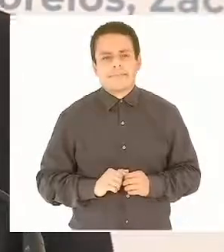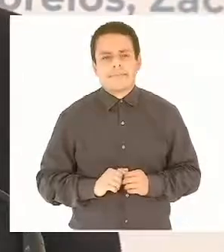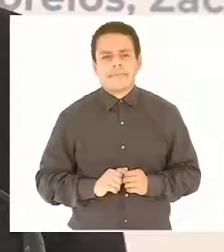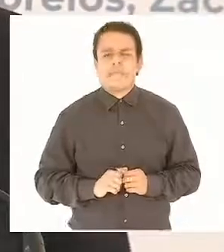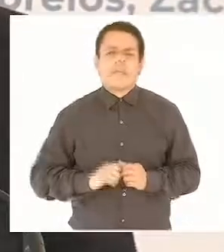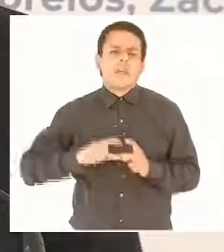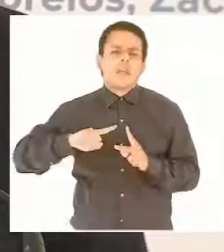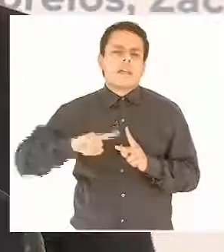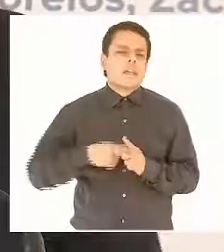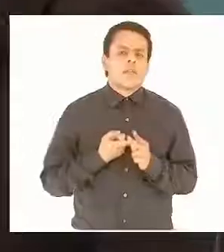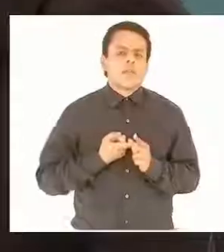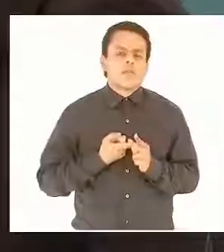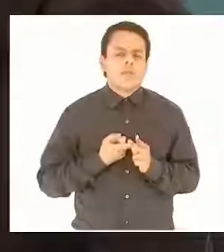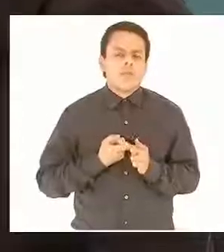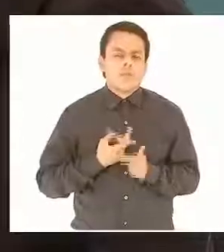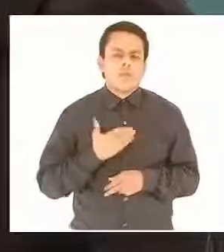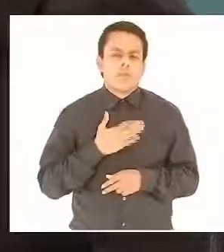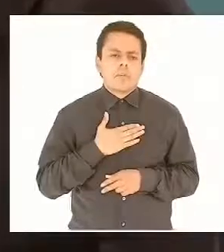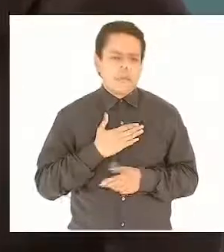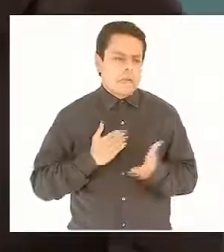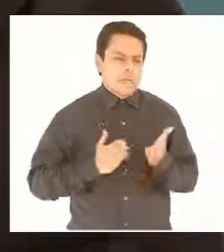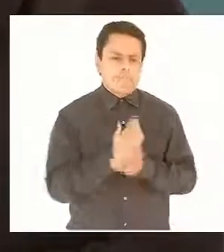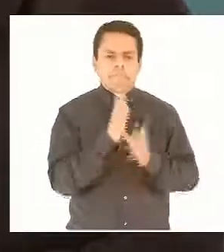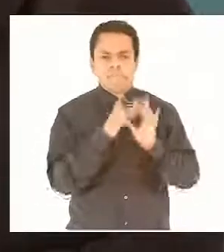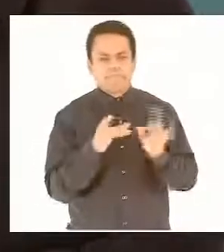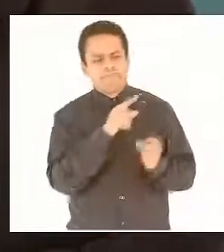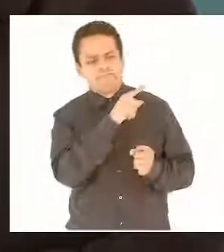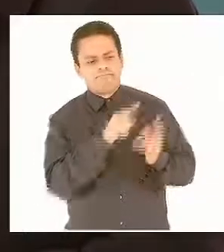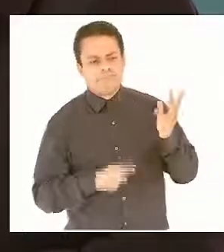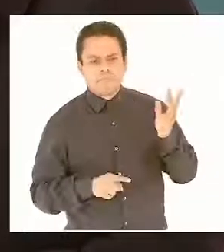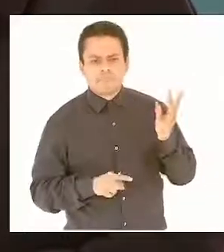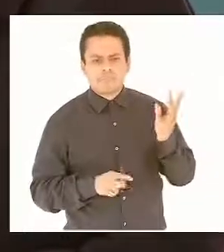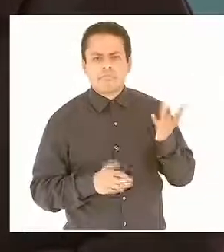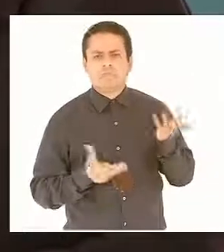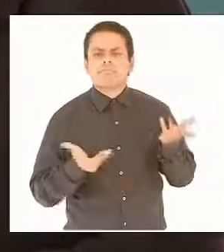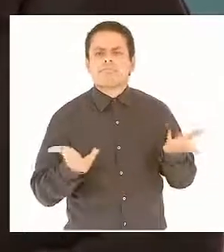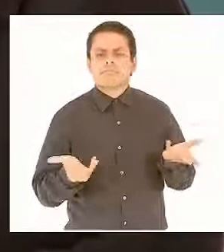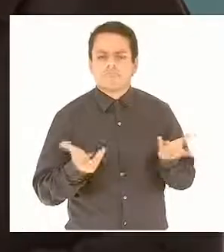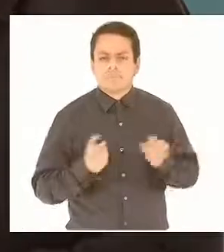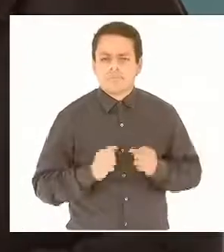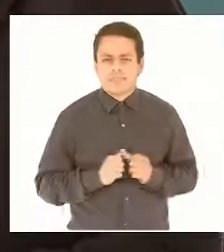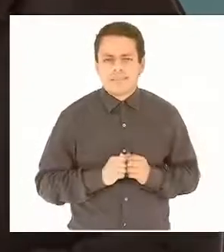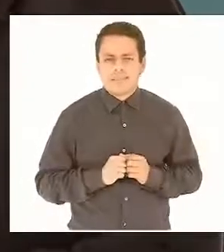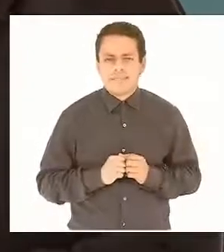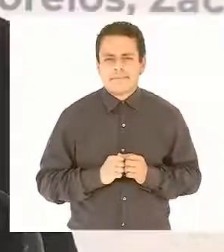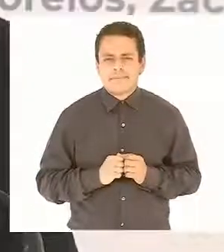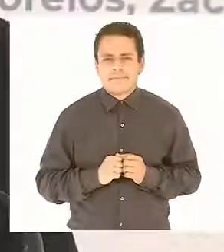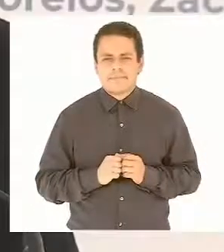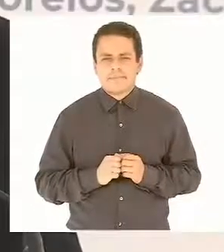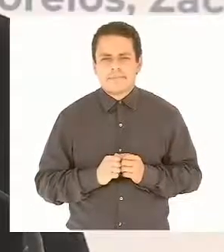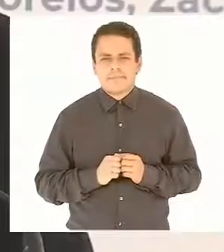Inicio mi intervención con lo que aquí